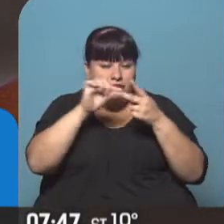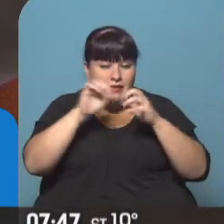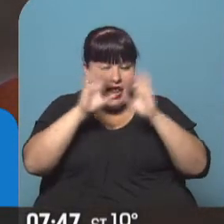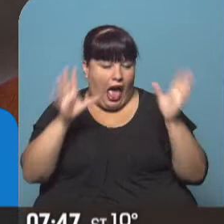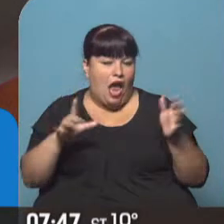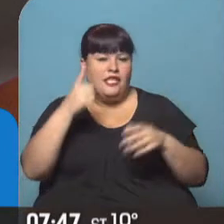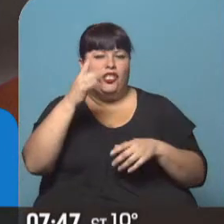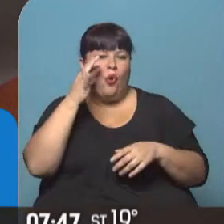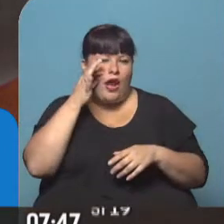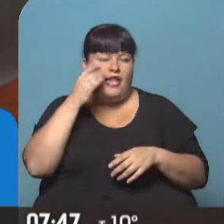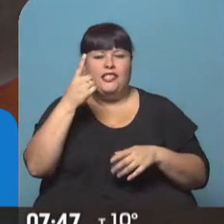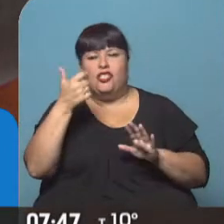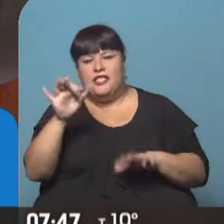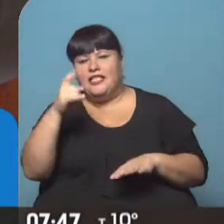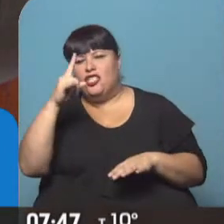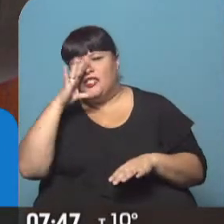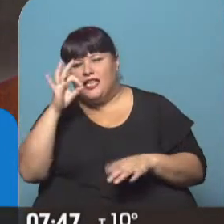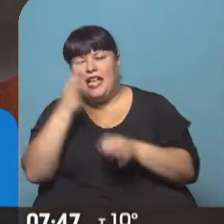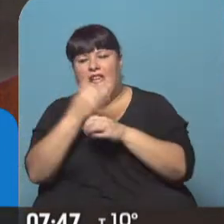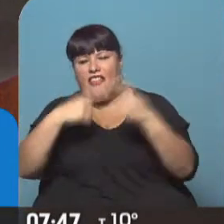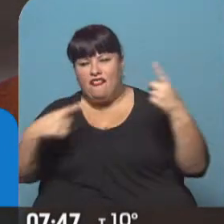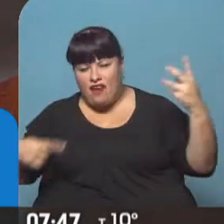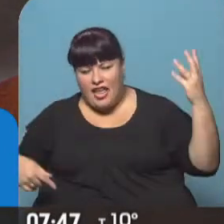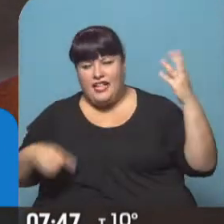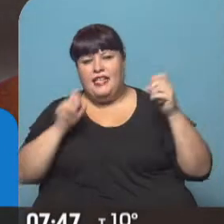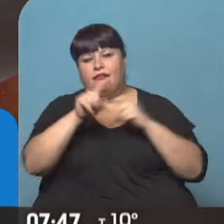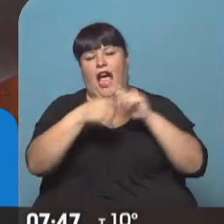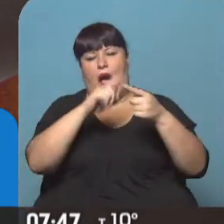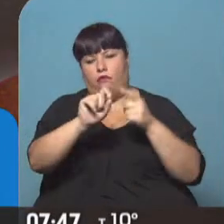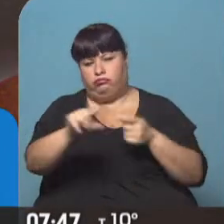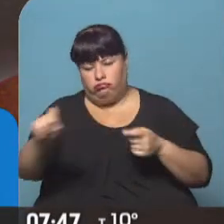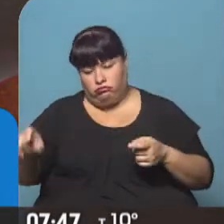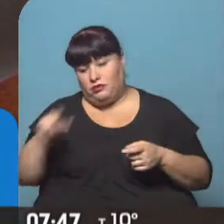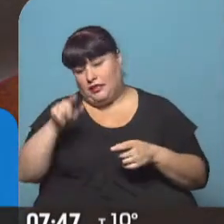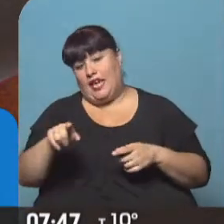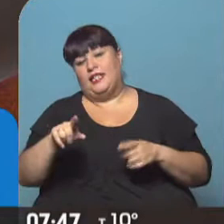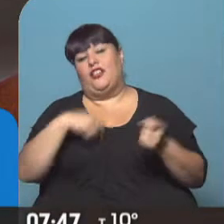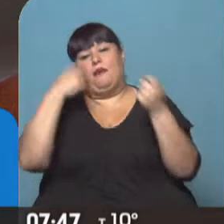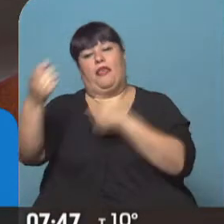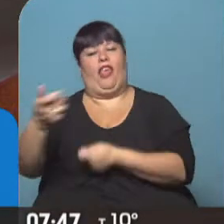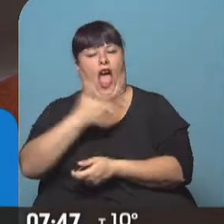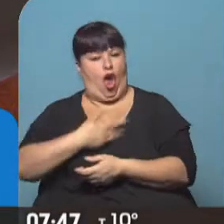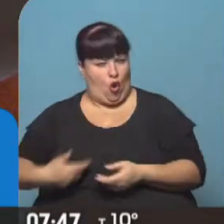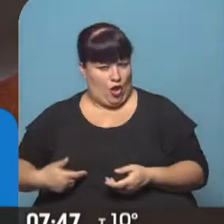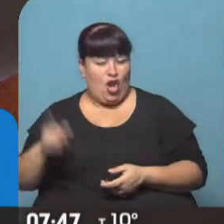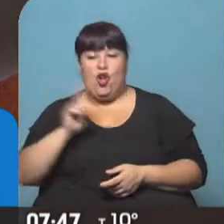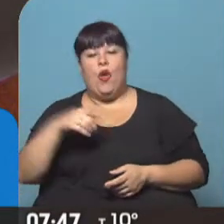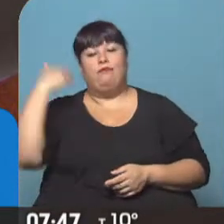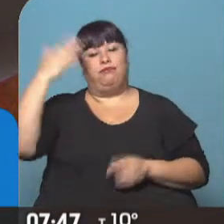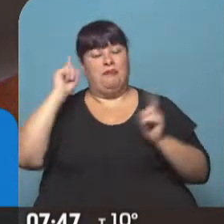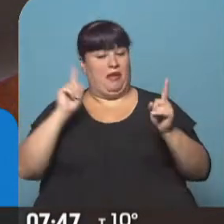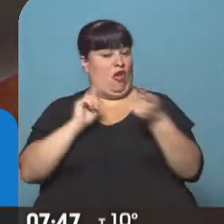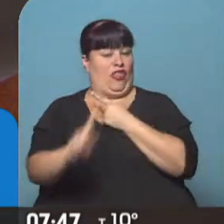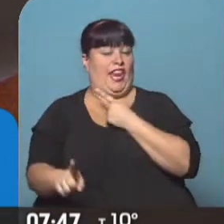son 120, 160, 170 tipos de opciones que van a los diferentes acuerdos. Y estas se llevan a los gobiernos. No es que el simposio mismo